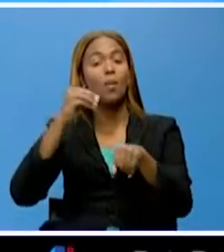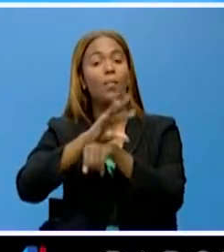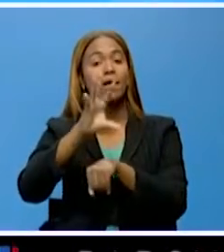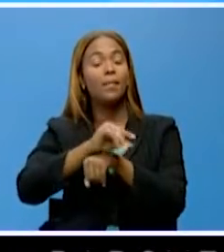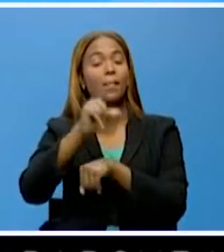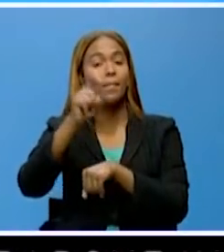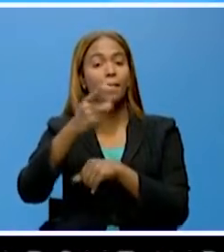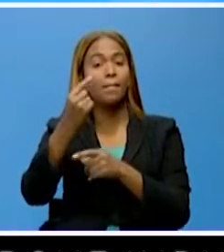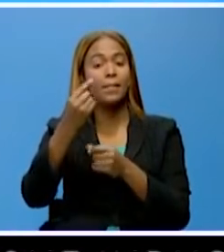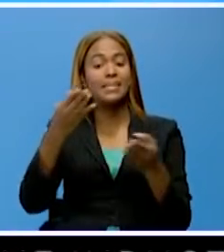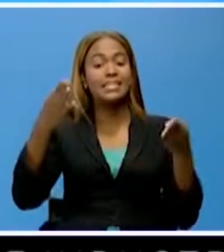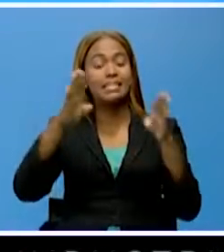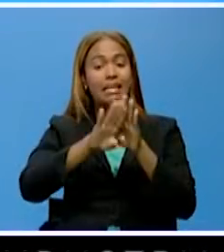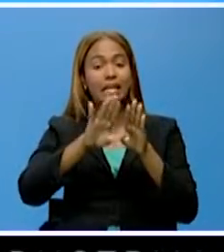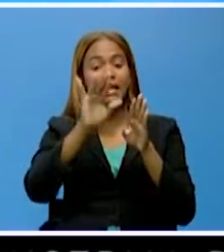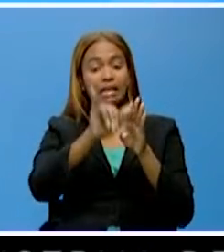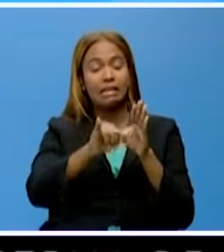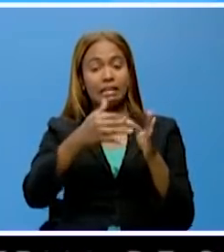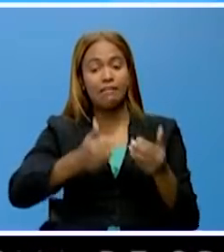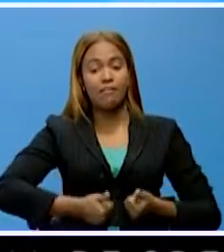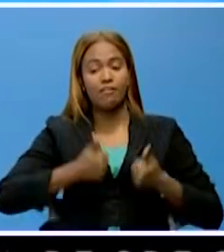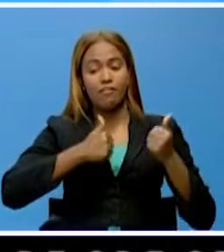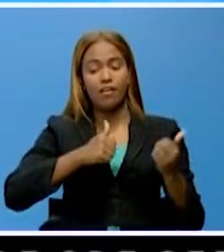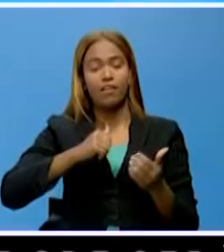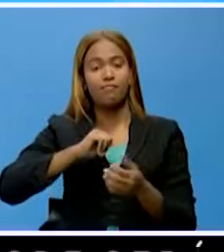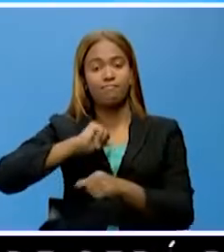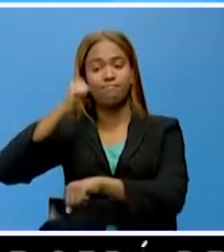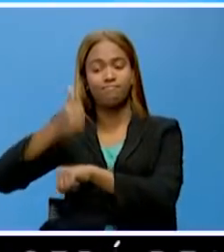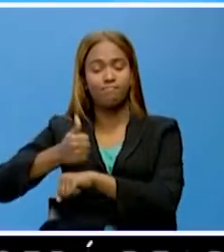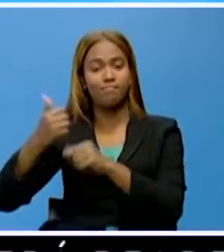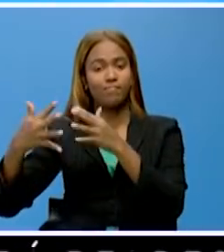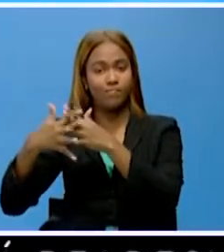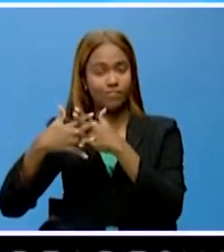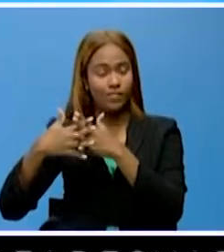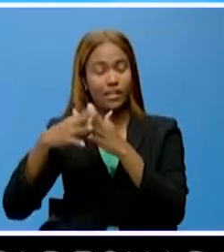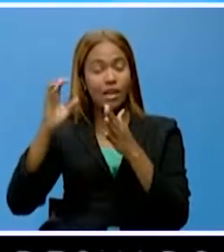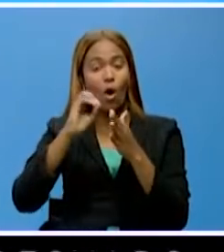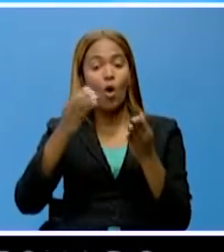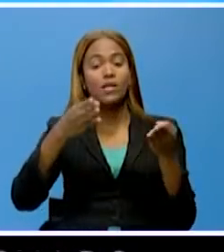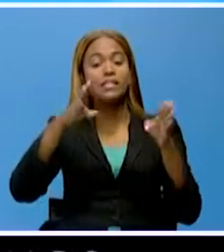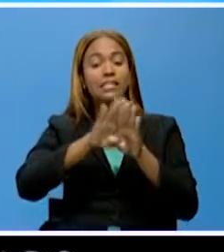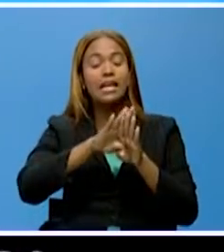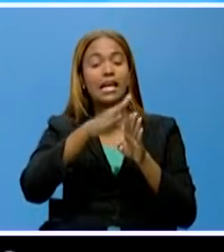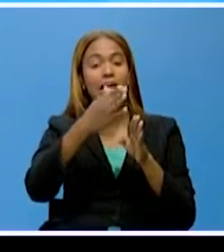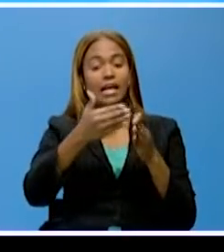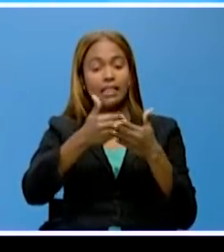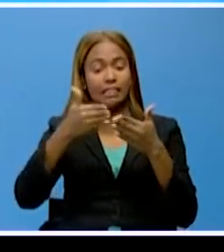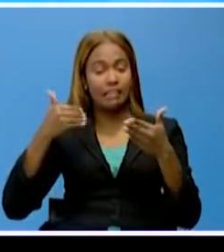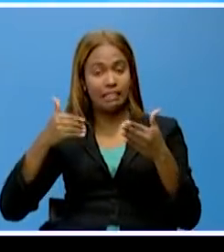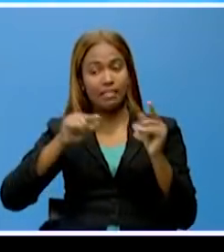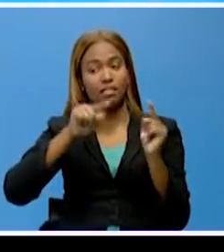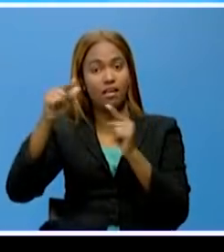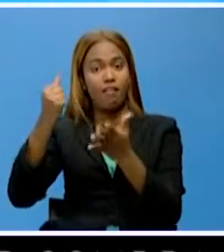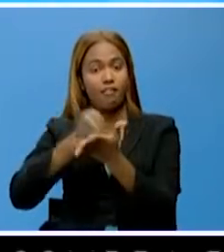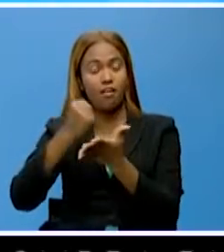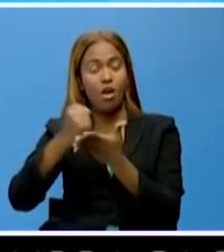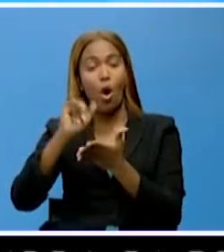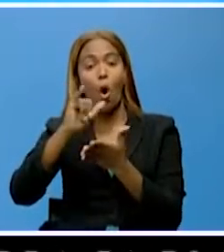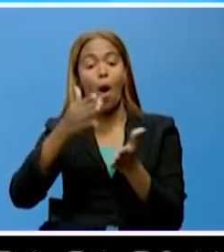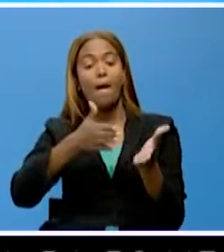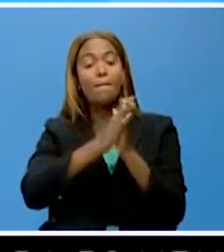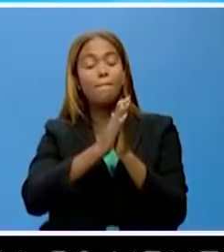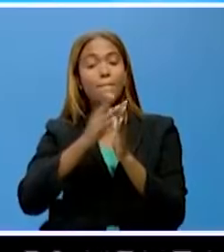que cierre el caso de la residencia antes de buscar visa de no residencia, o que pida que la persona que le